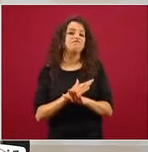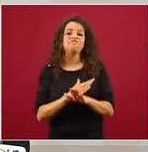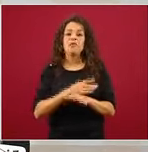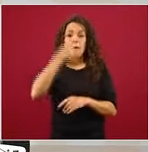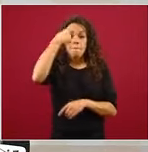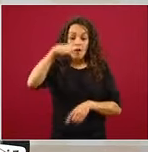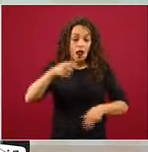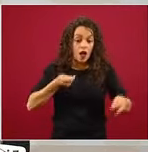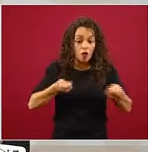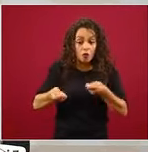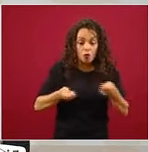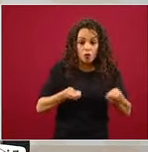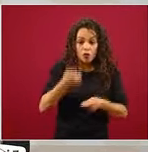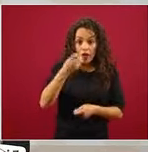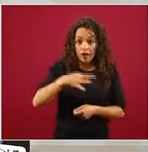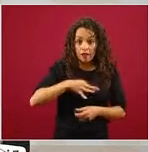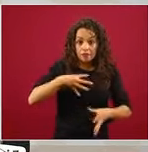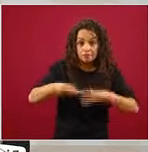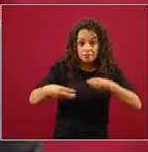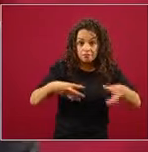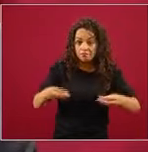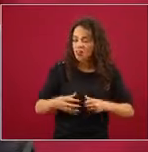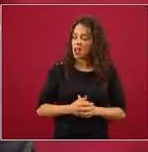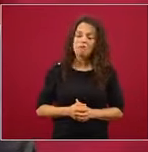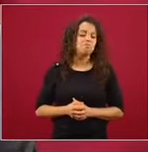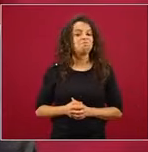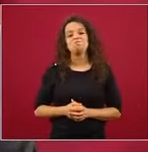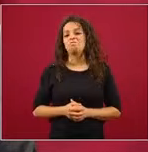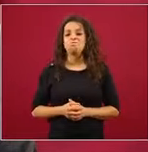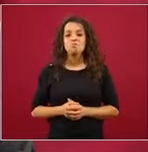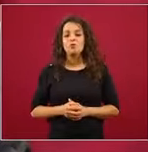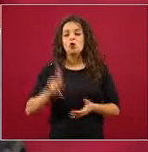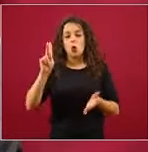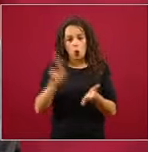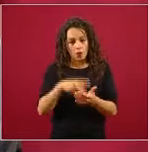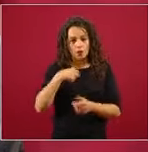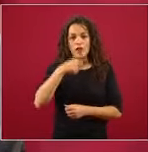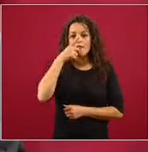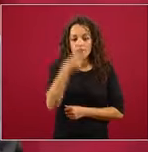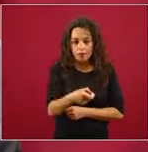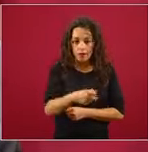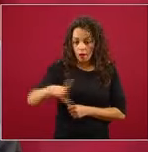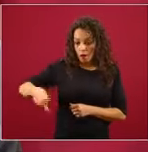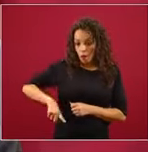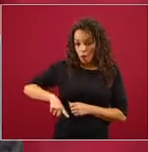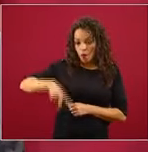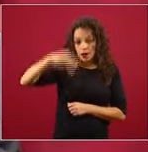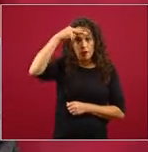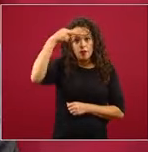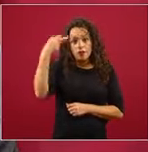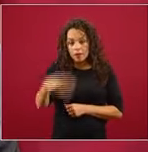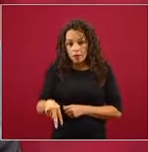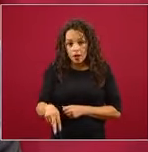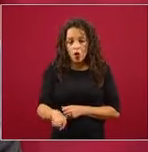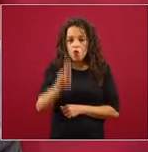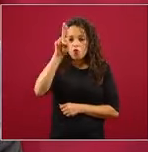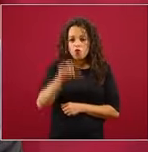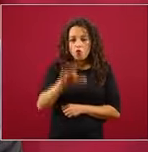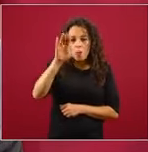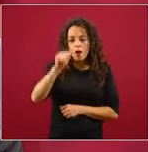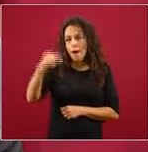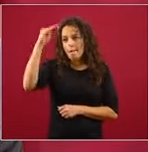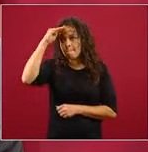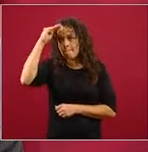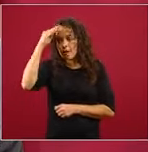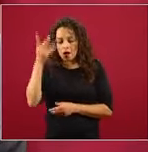de la epidemia. Lo vuelvo a decir, el Gobierno de México en ningún momento ha planeado utilizar el fenómeno